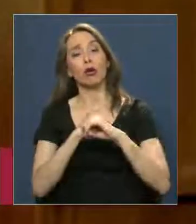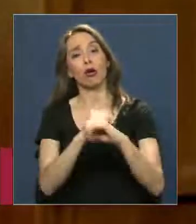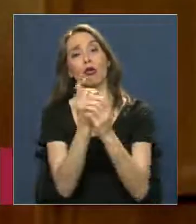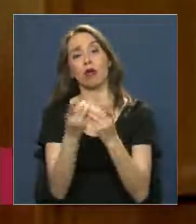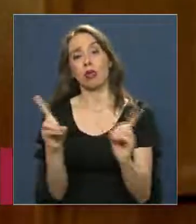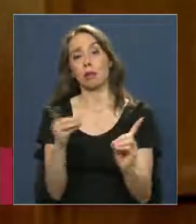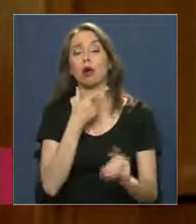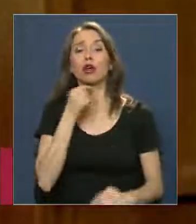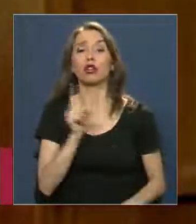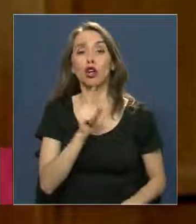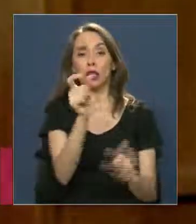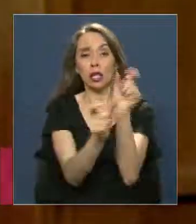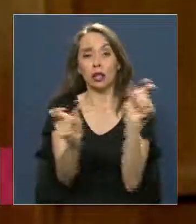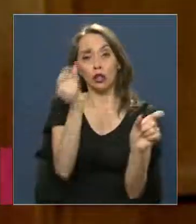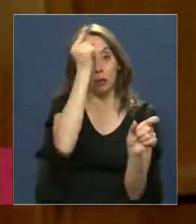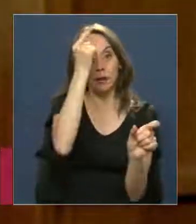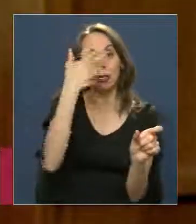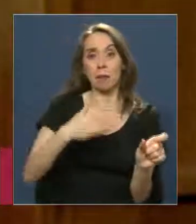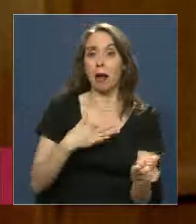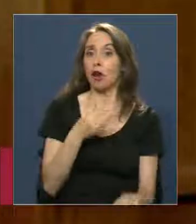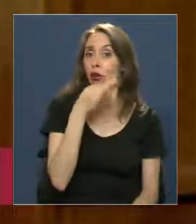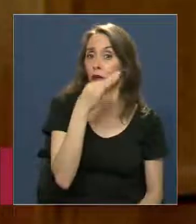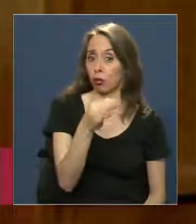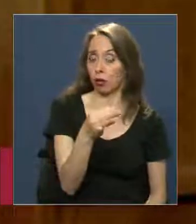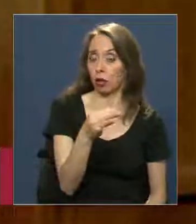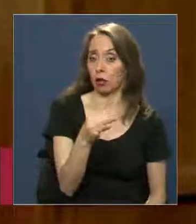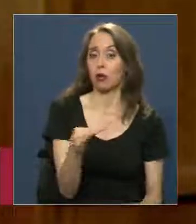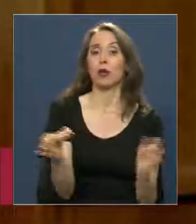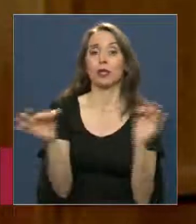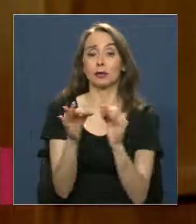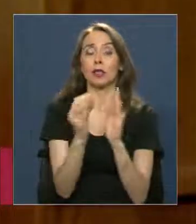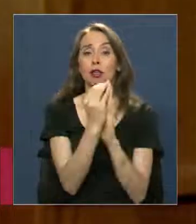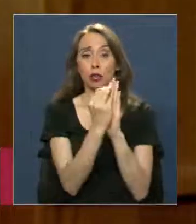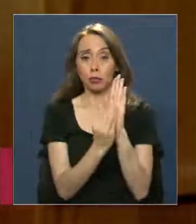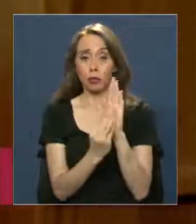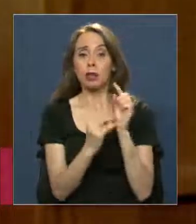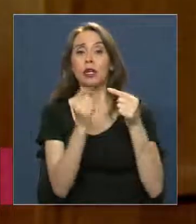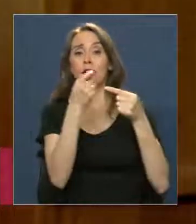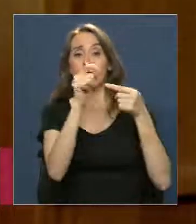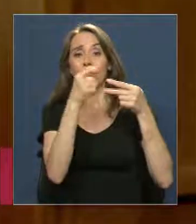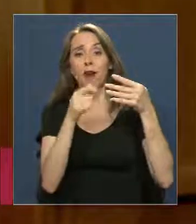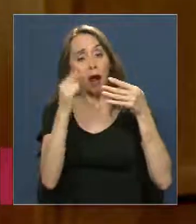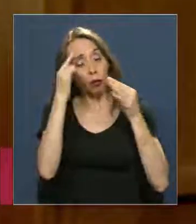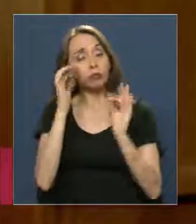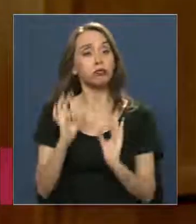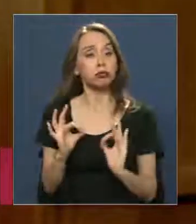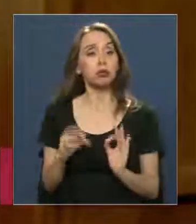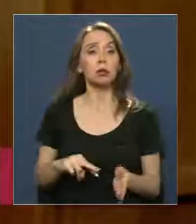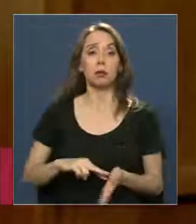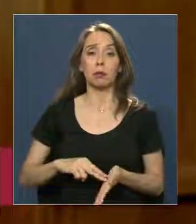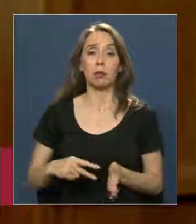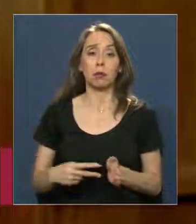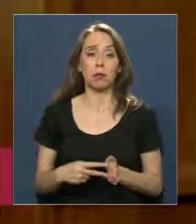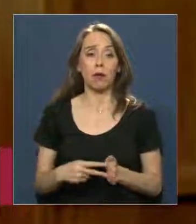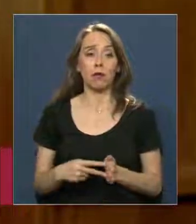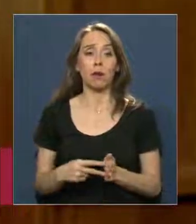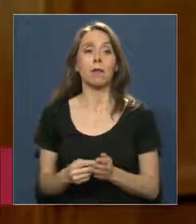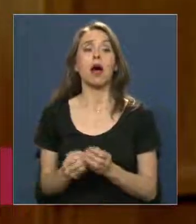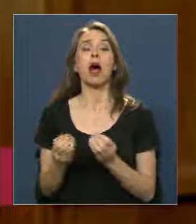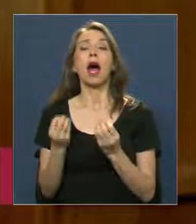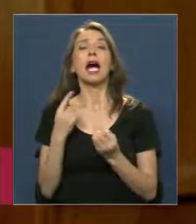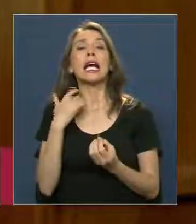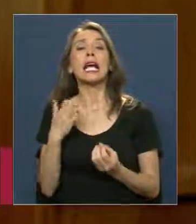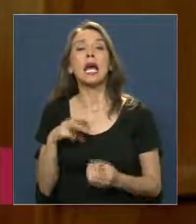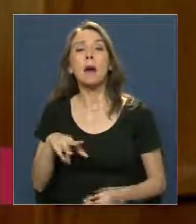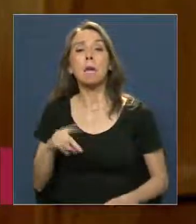Yo no quiero ser malentendida. Me parece que todo lo que se pretende es válido y razonable. El problema es los medios que se